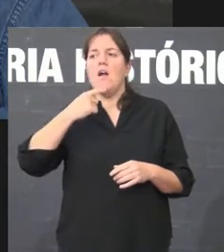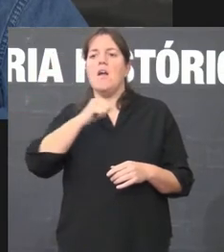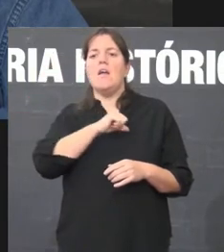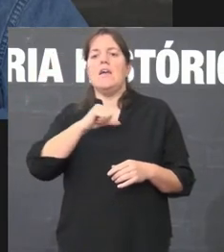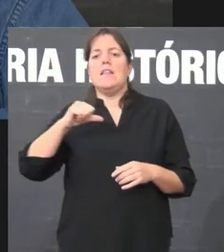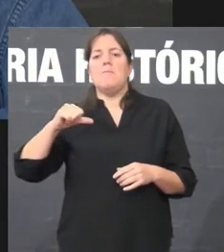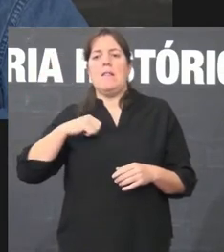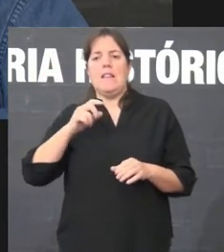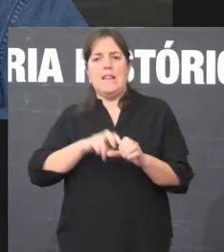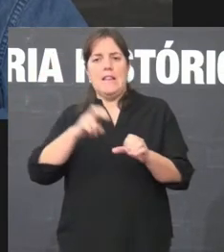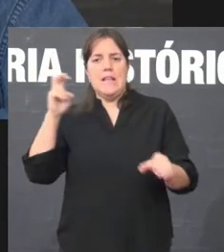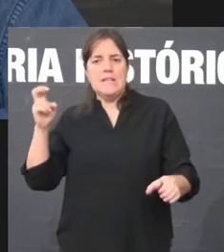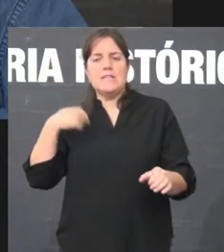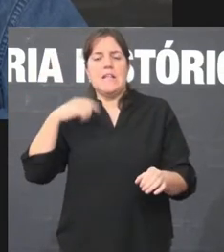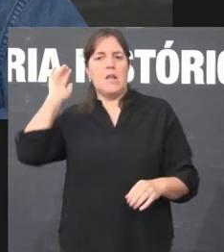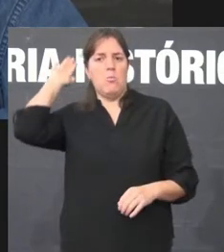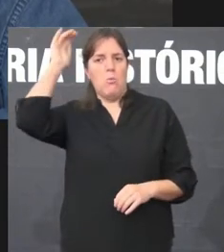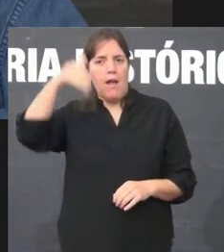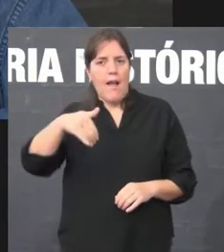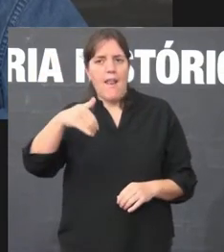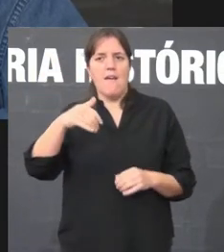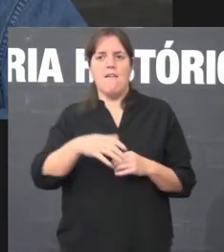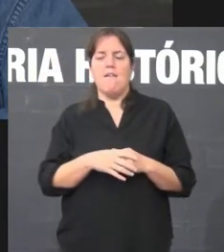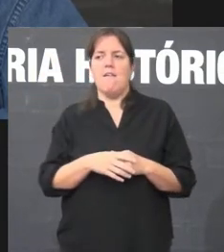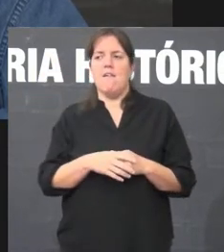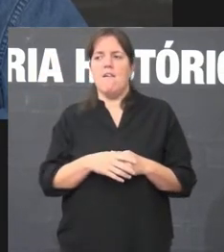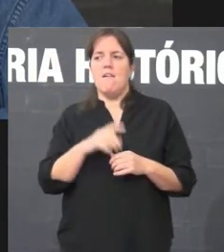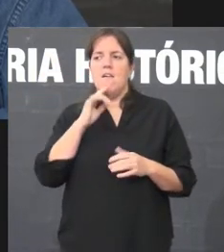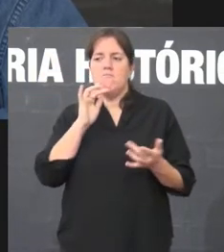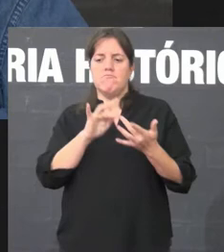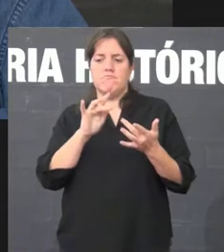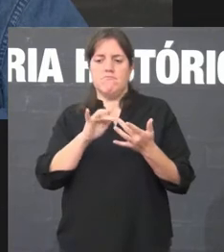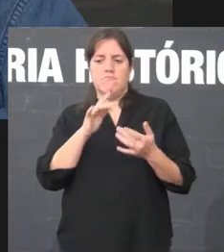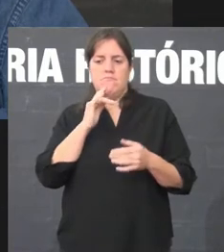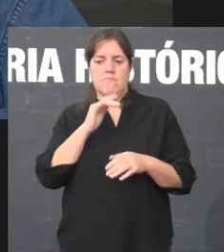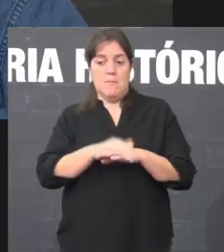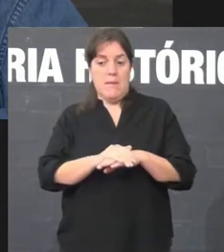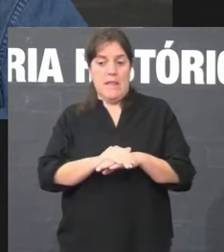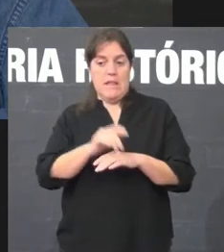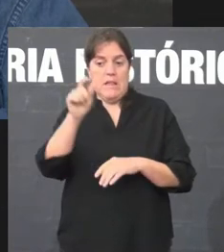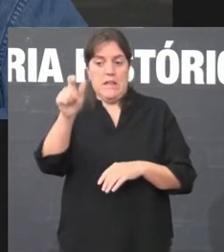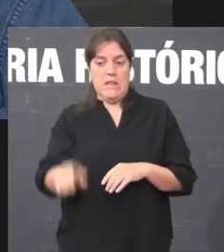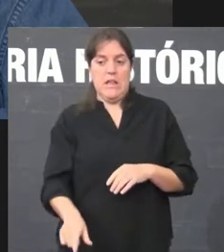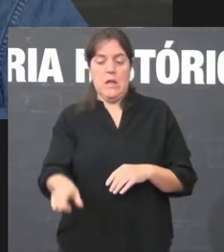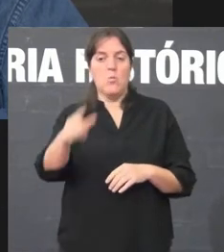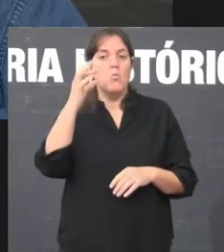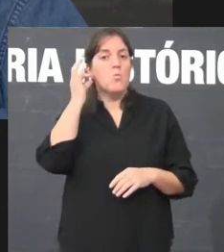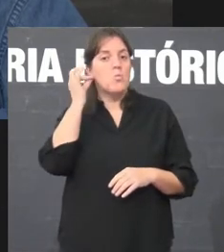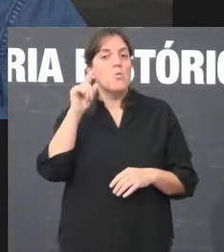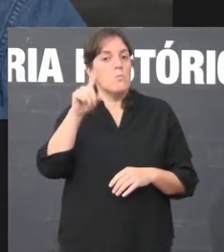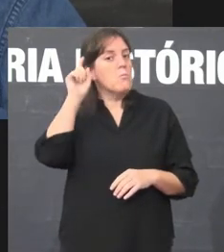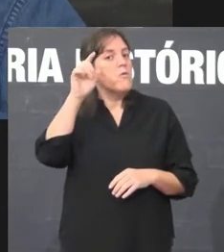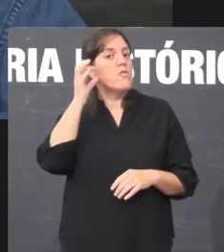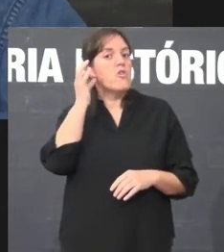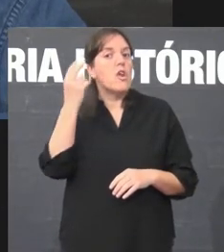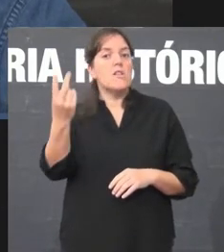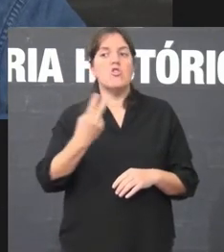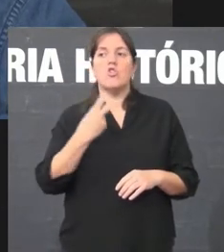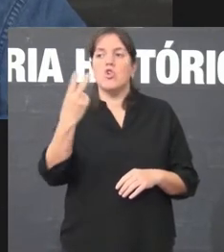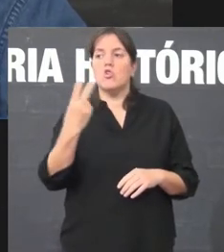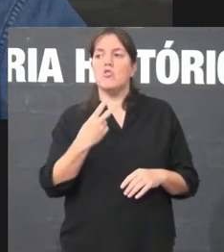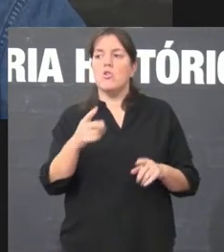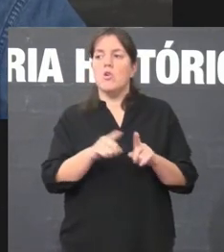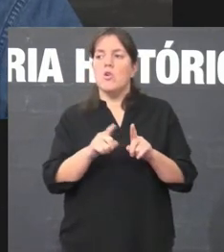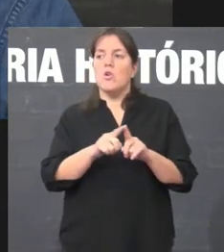independentista, republicana, con la que, digamos, creamos entre los dos